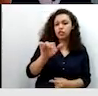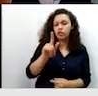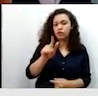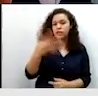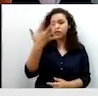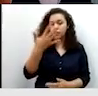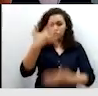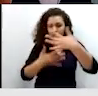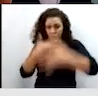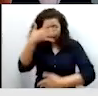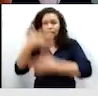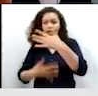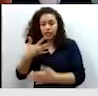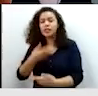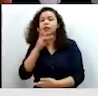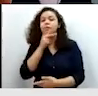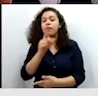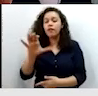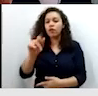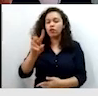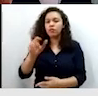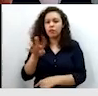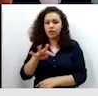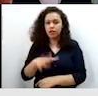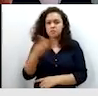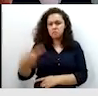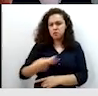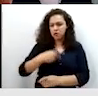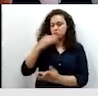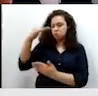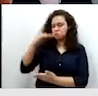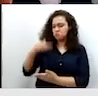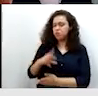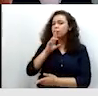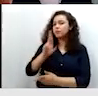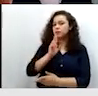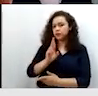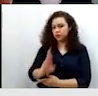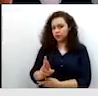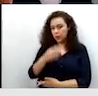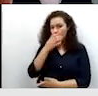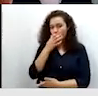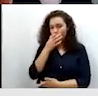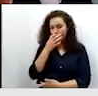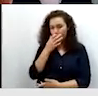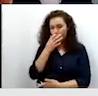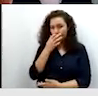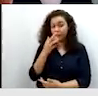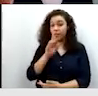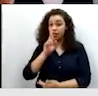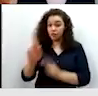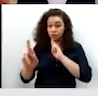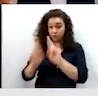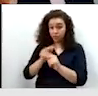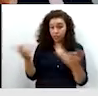con la palabra COVID-19. Y ahí me van a llegar una serie de preguntas. Ya ustedes las empiezan a responder. Dependiendo del tipo de respuestas que vayan